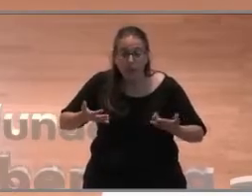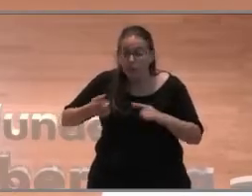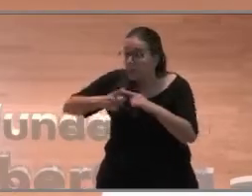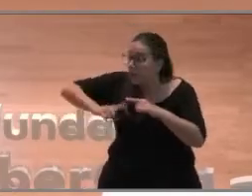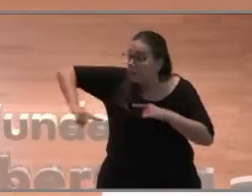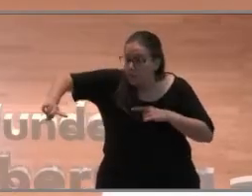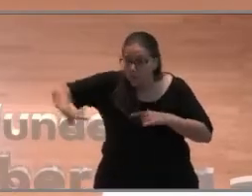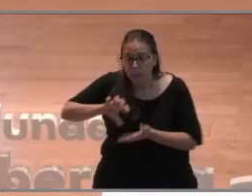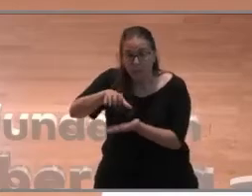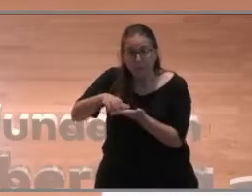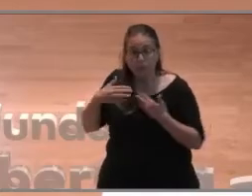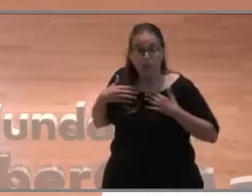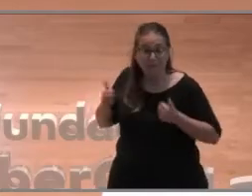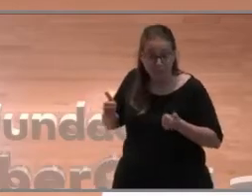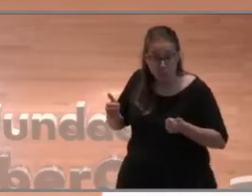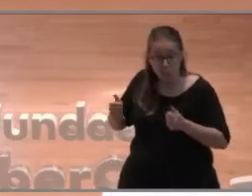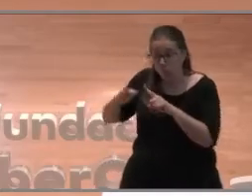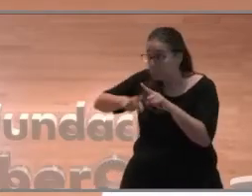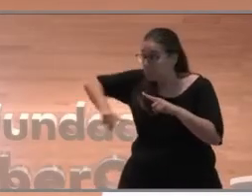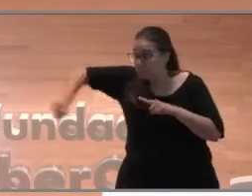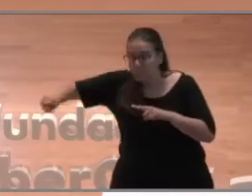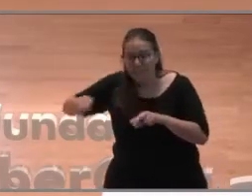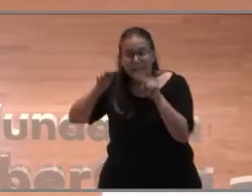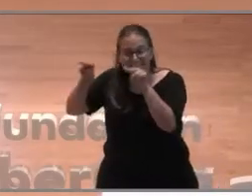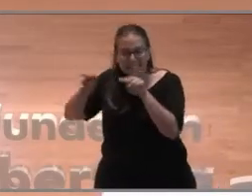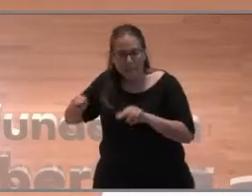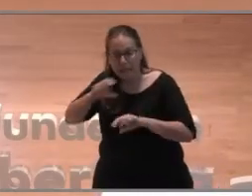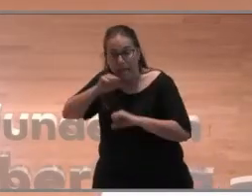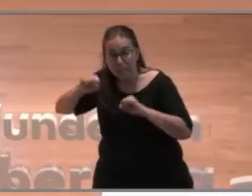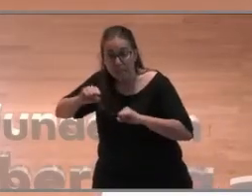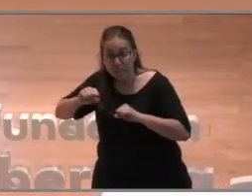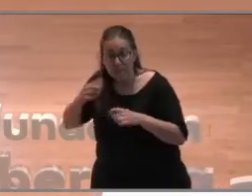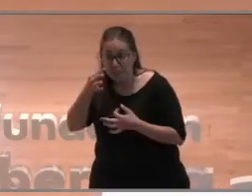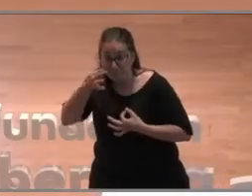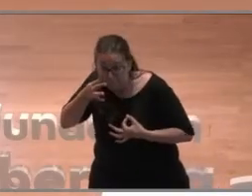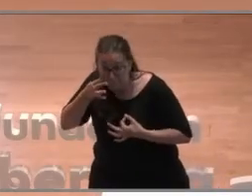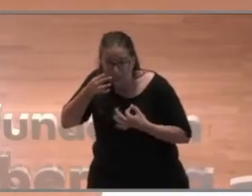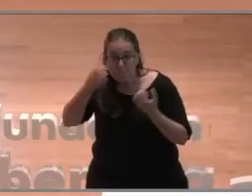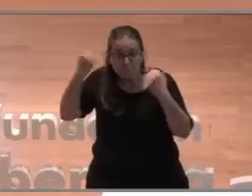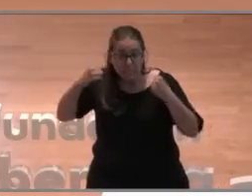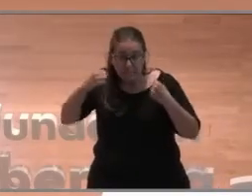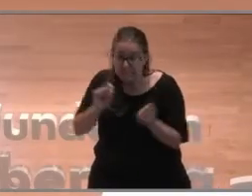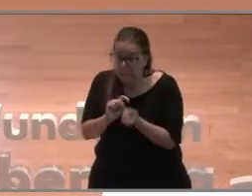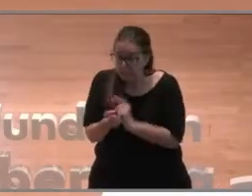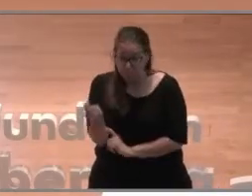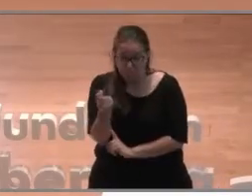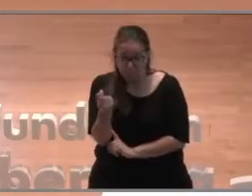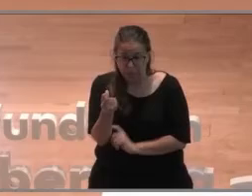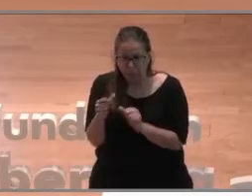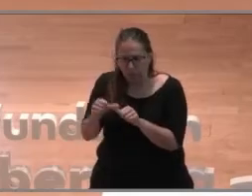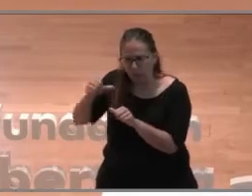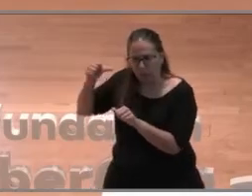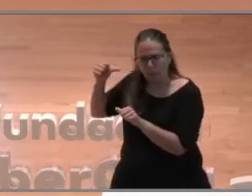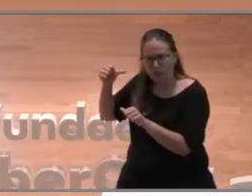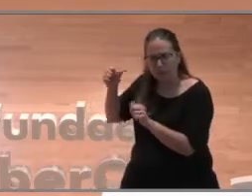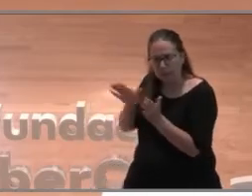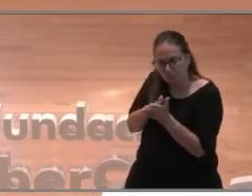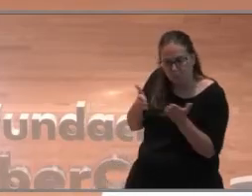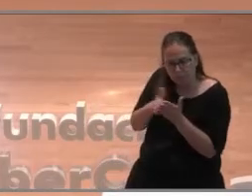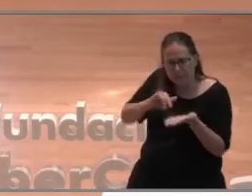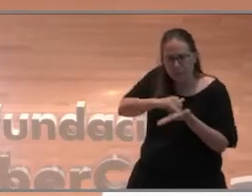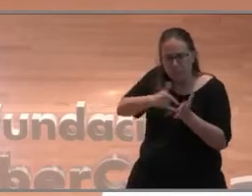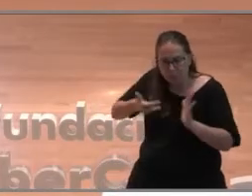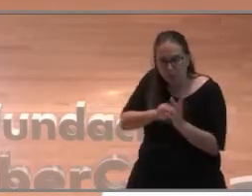ancianos, los ayuntamientos, y entonces en la práctica no ha cambiado mucho, aunque tiene mucho cambio detrás porque se ha intentado adaptar a